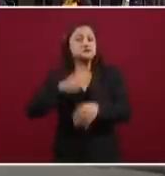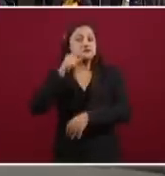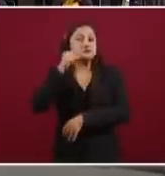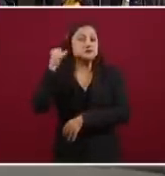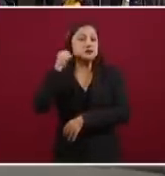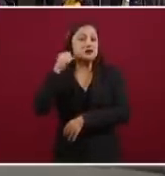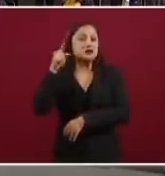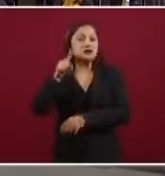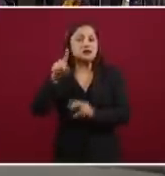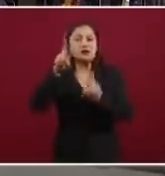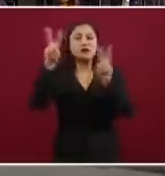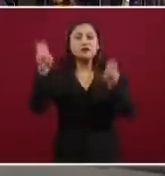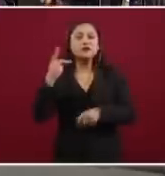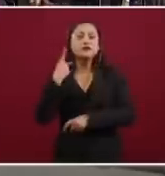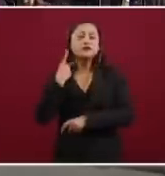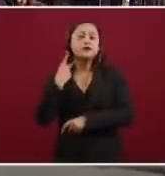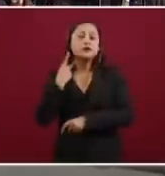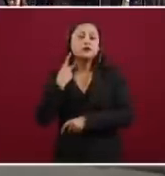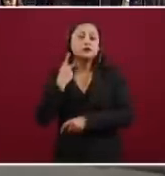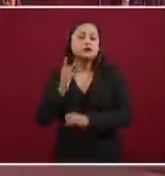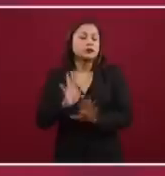provocar. Una provocación